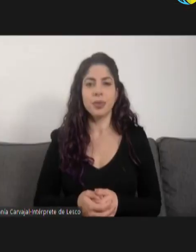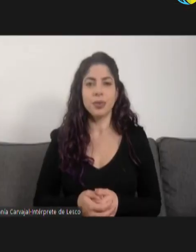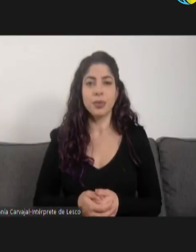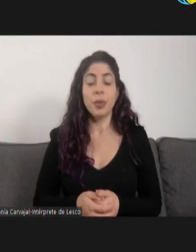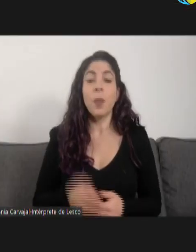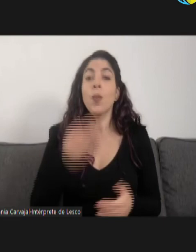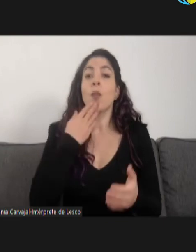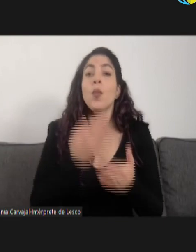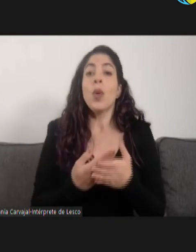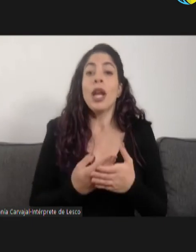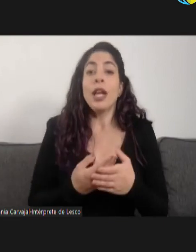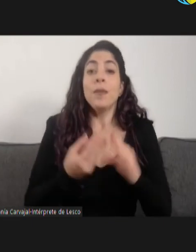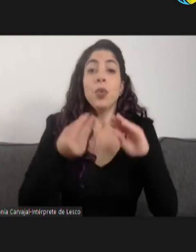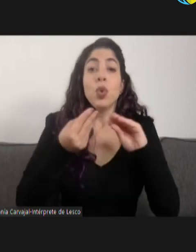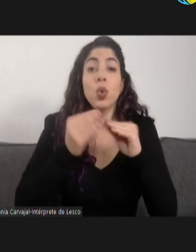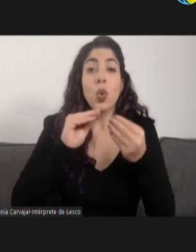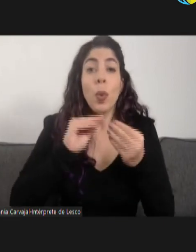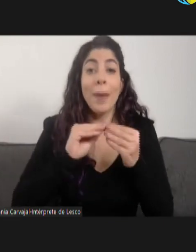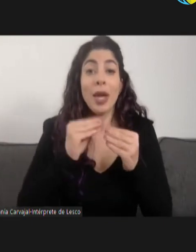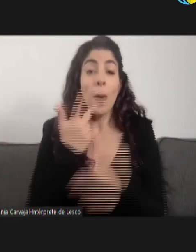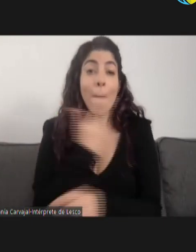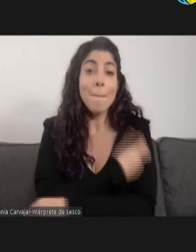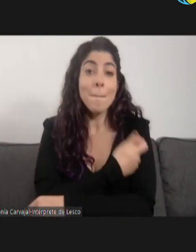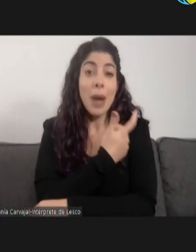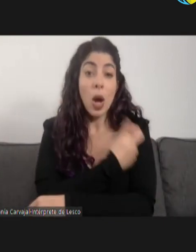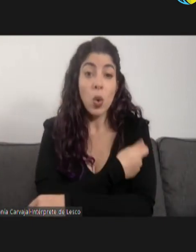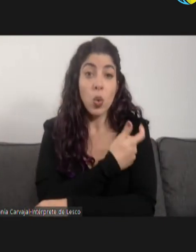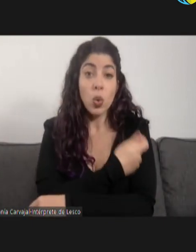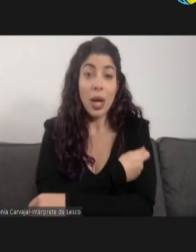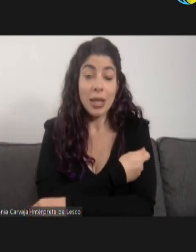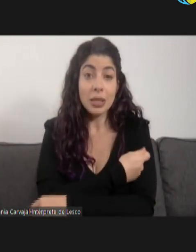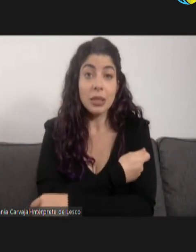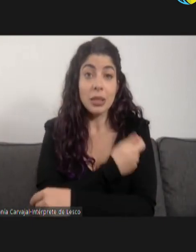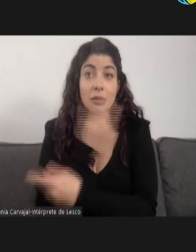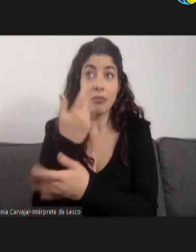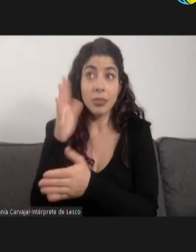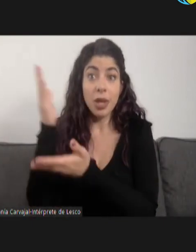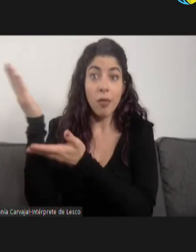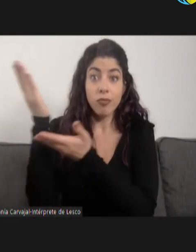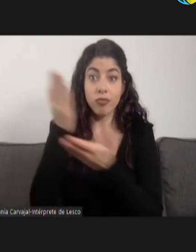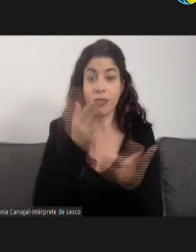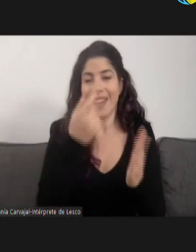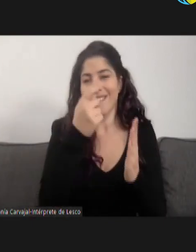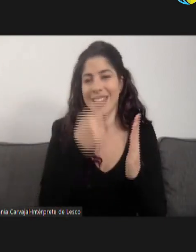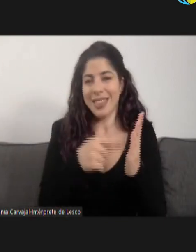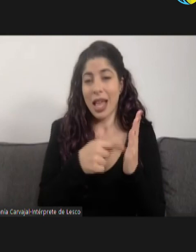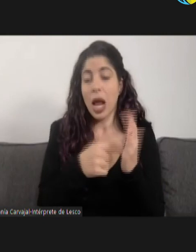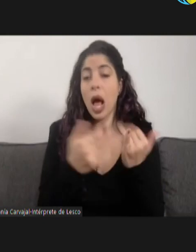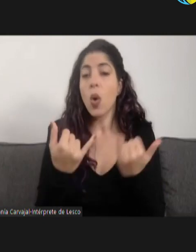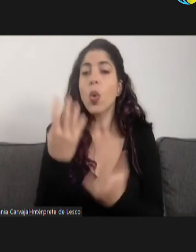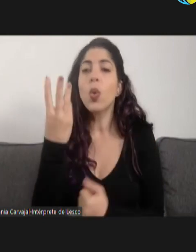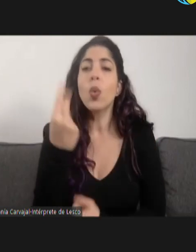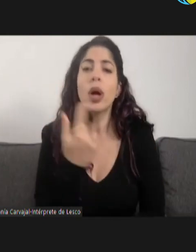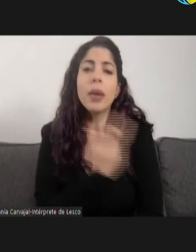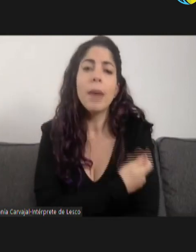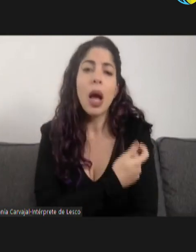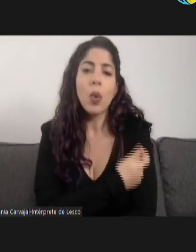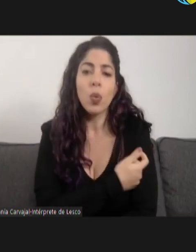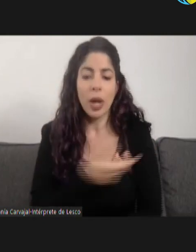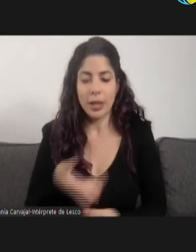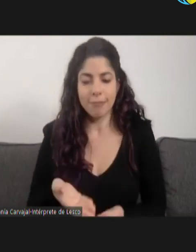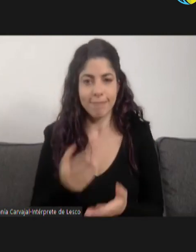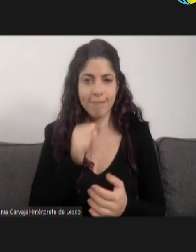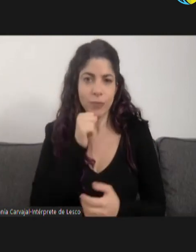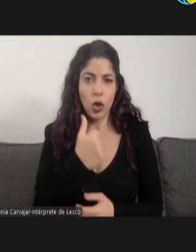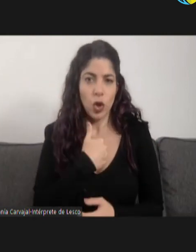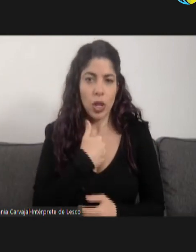Bueno, el número de vacunas ingresadas o en inventario en este momento no lo tengo,